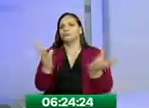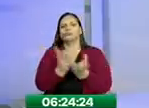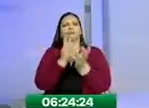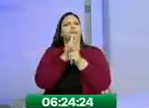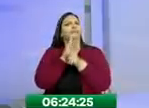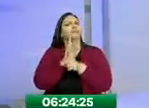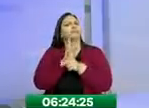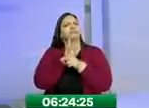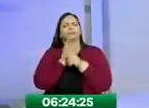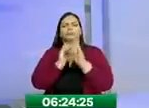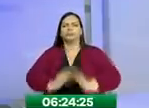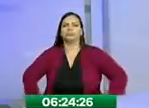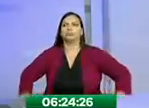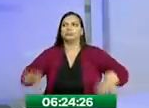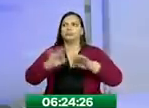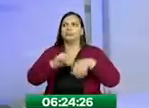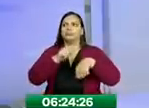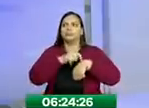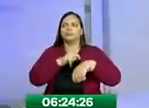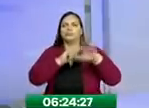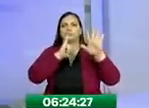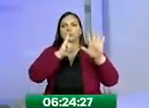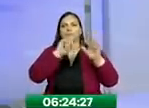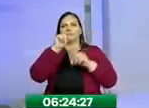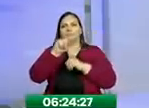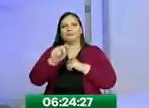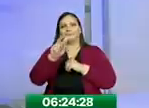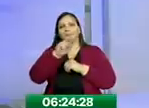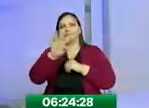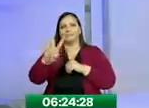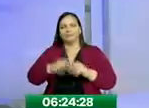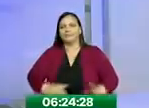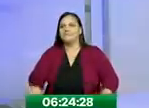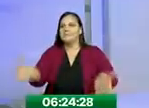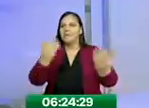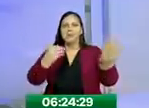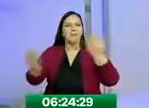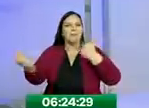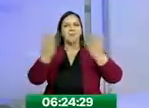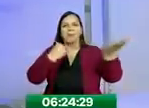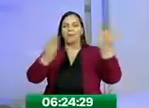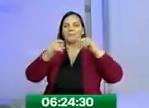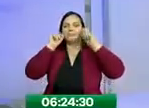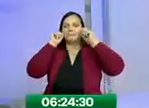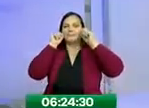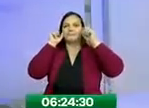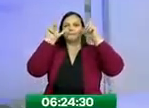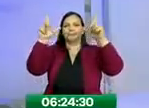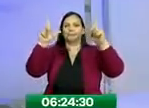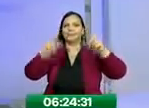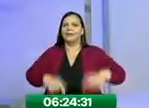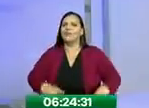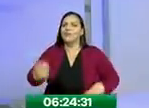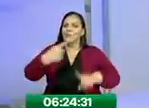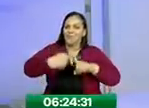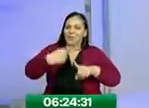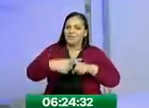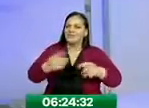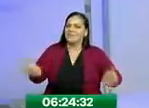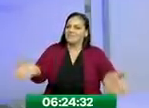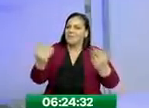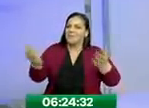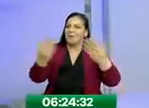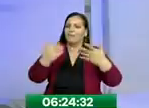6:24 de la mañana, entonces vamos a dar momentáneamente esto, a levantarse todo el mundo, vamos arriba ese ánimo, a meterle fuerza, a meterle ñeque,